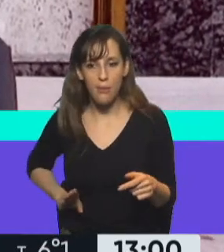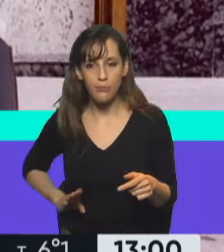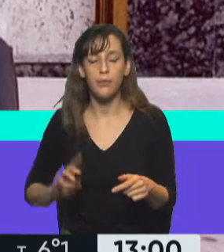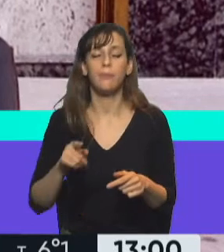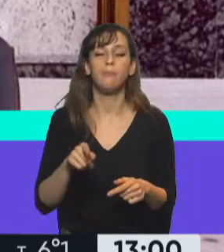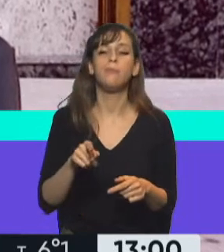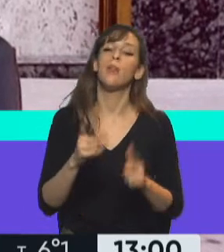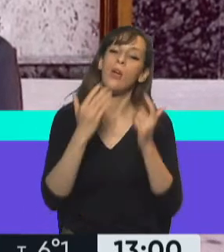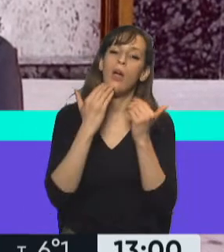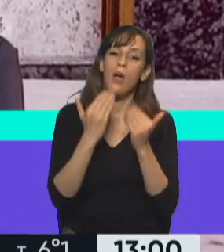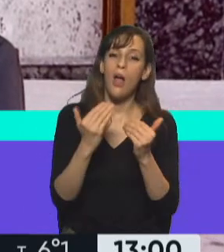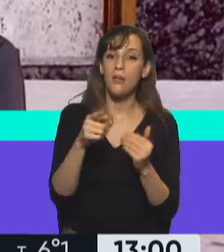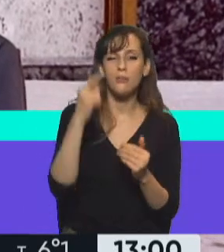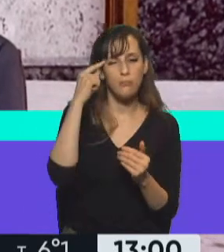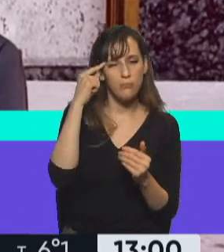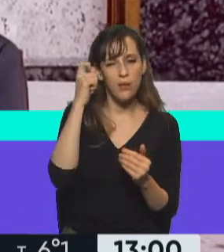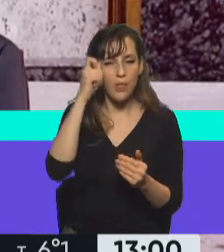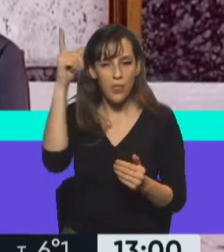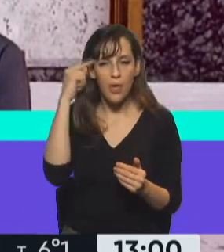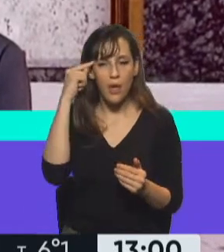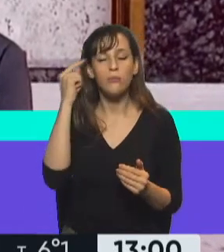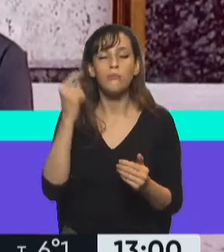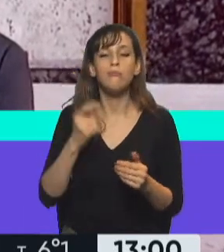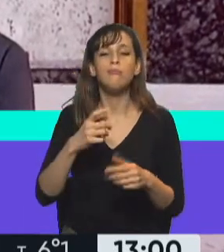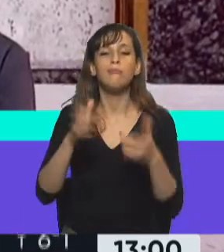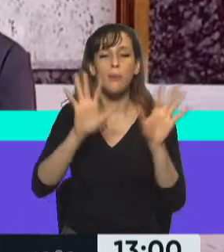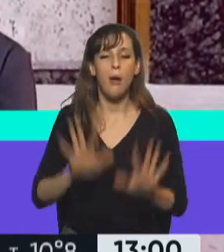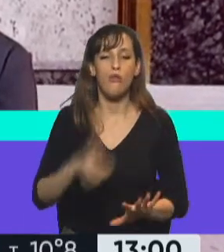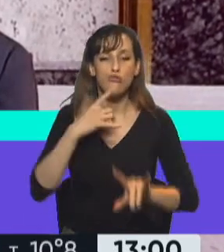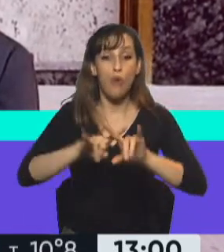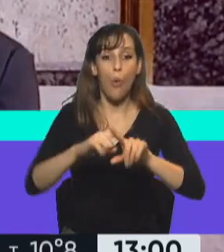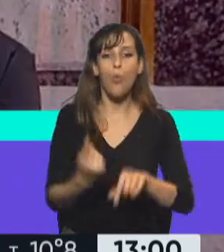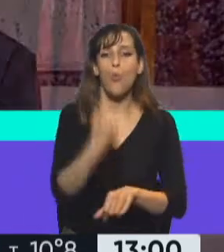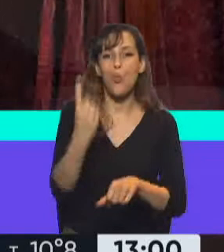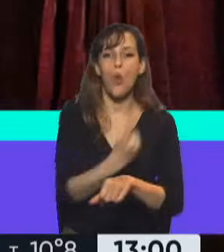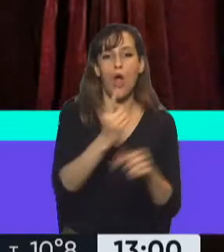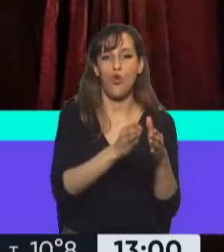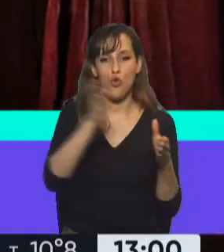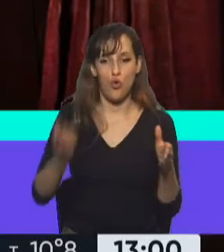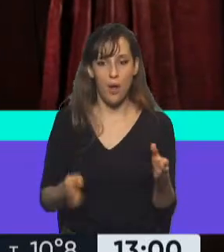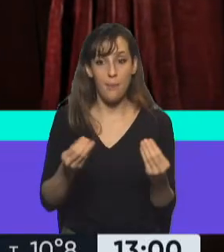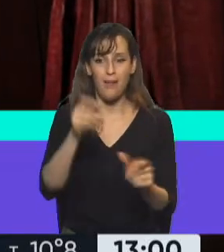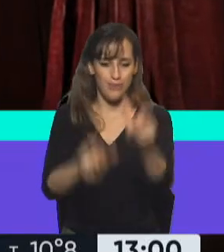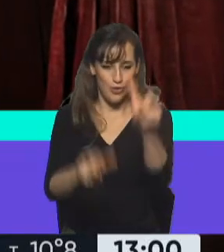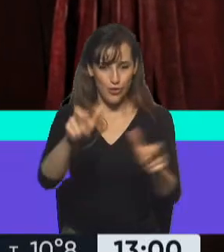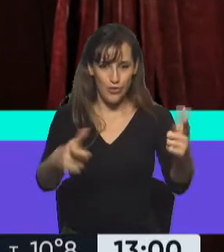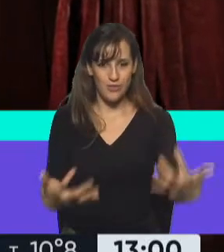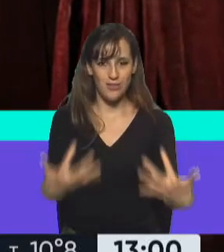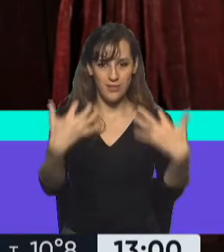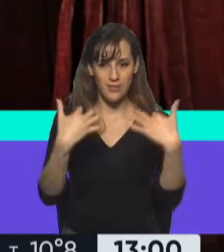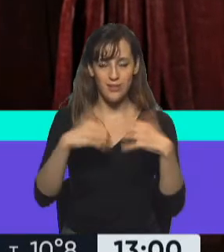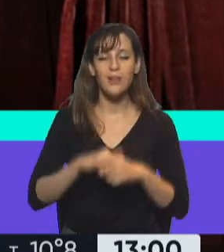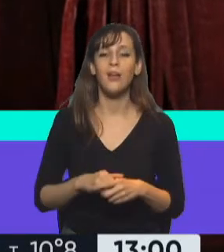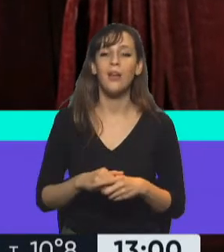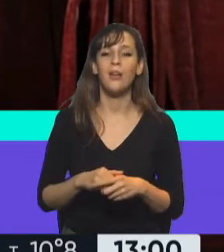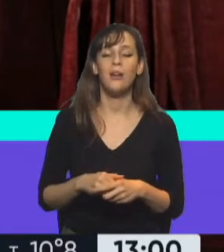idea, armamos un espectáculo de una hora para volver a encontrarnos con nuestra gente, vía internet